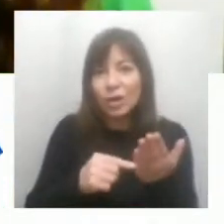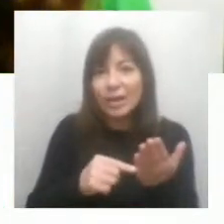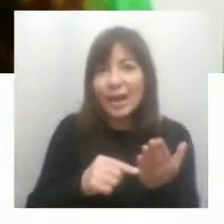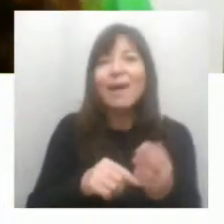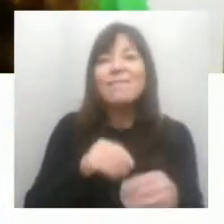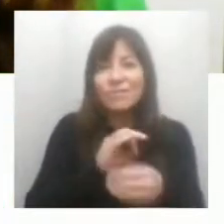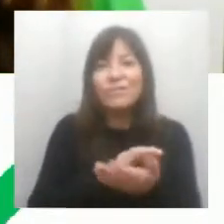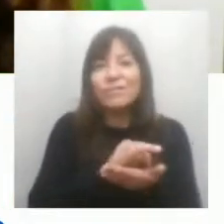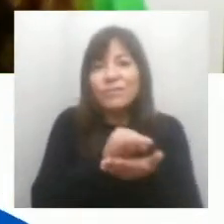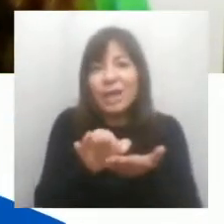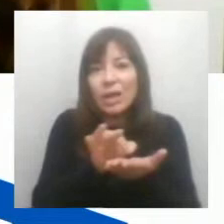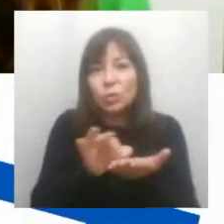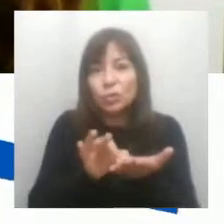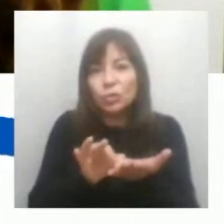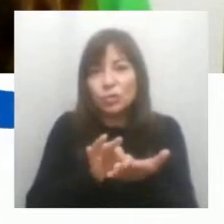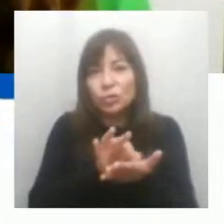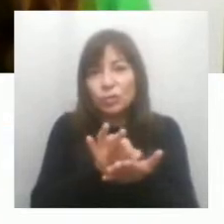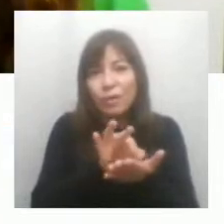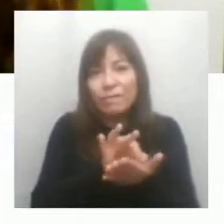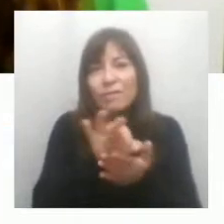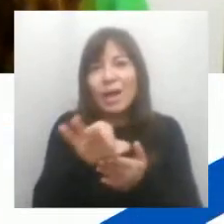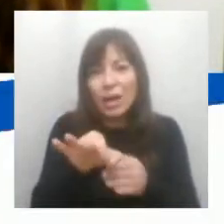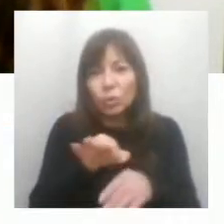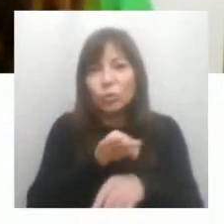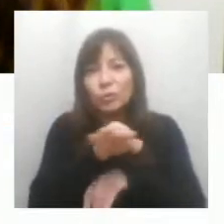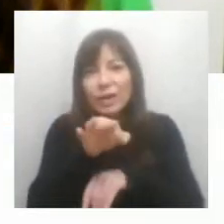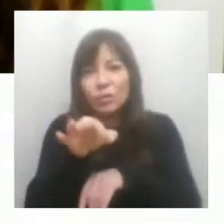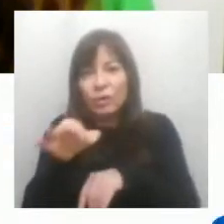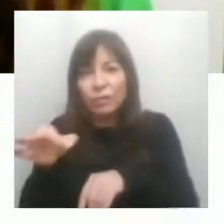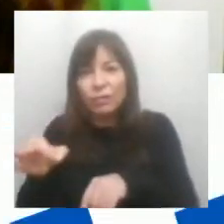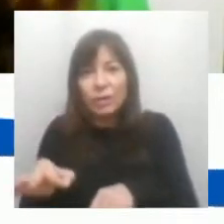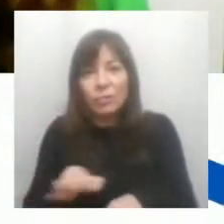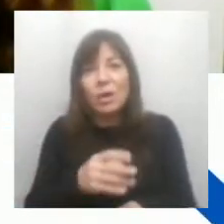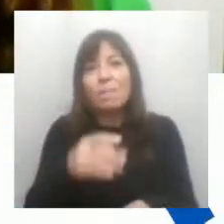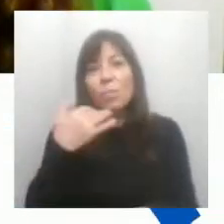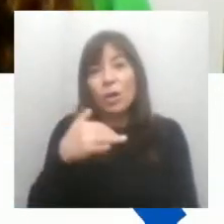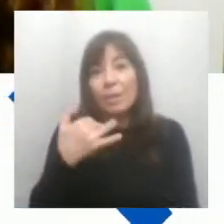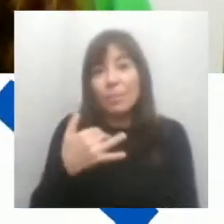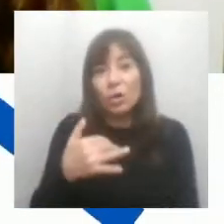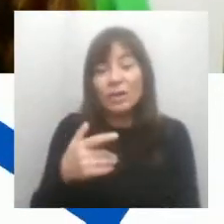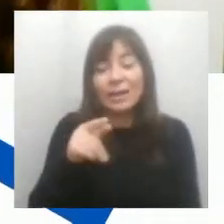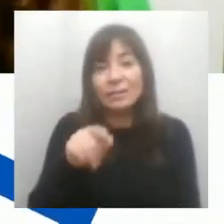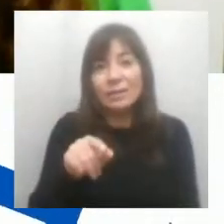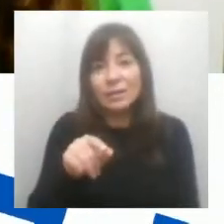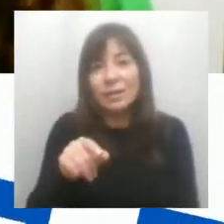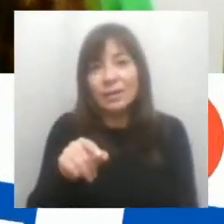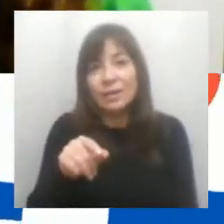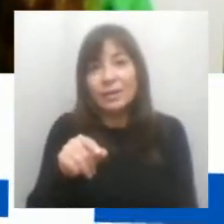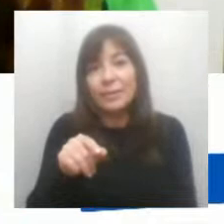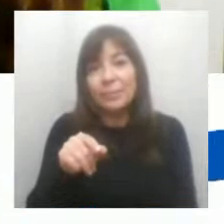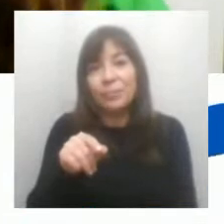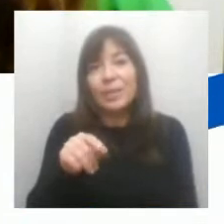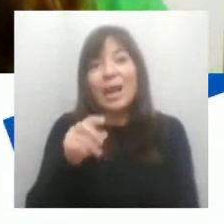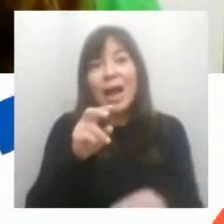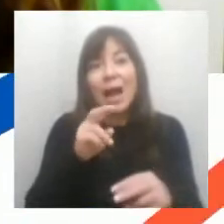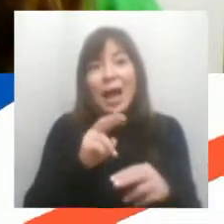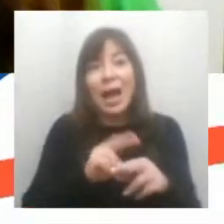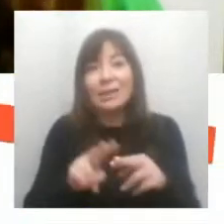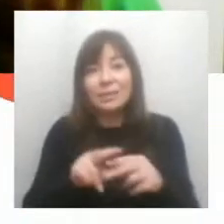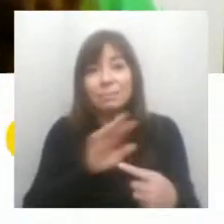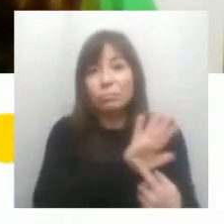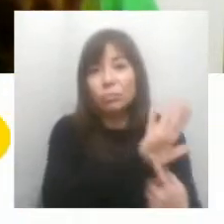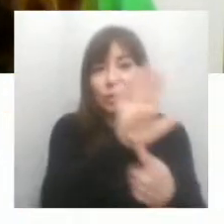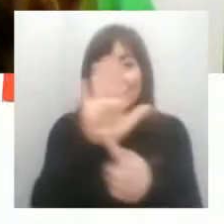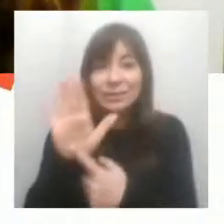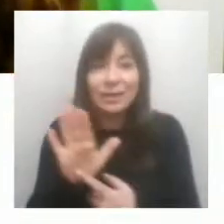están en la escala nano, están en la escala nanométrica, por lo tanto también para nosotros es muy importante hacer llegar este conocimiento sobre